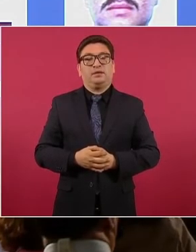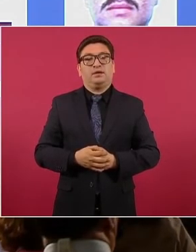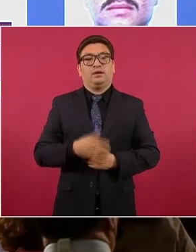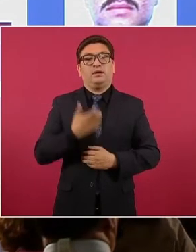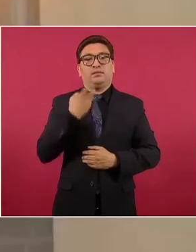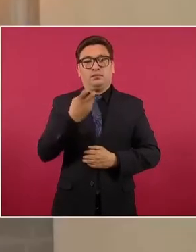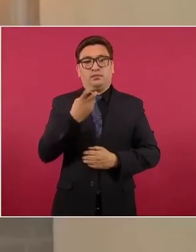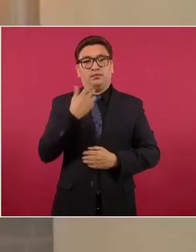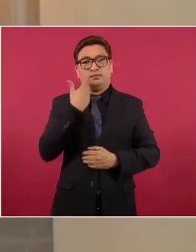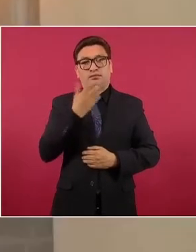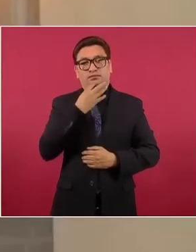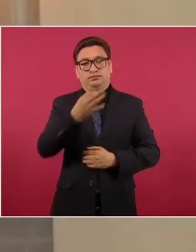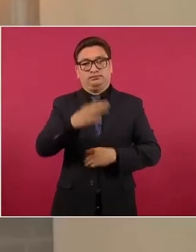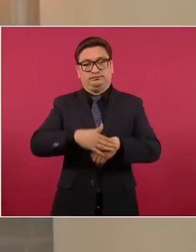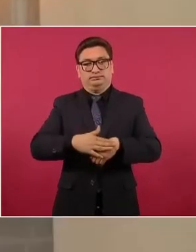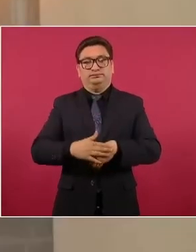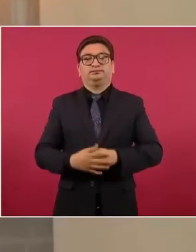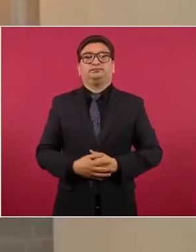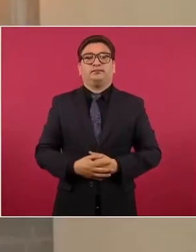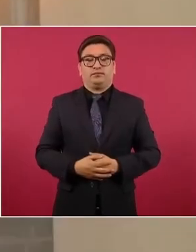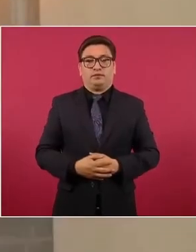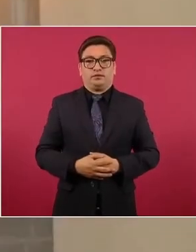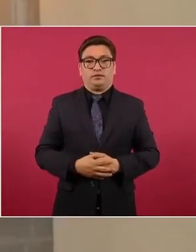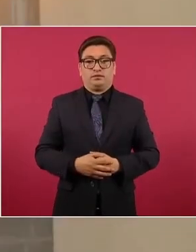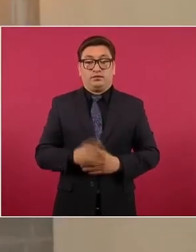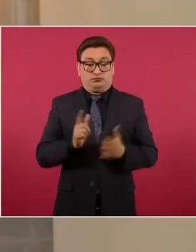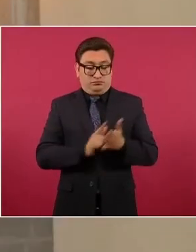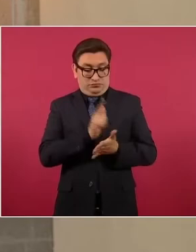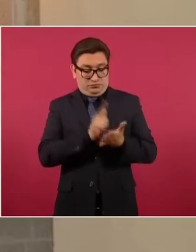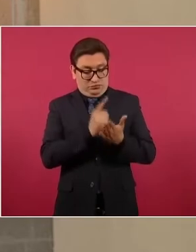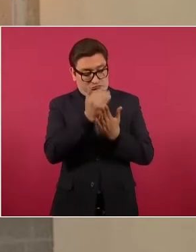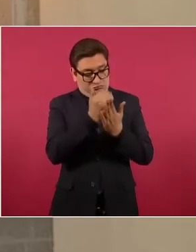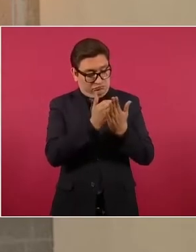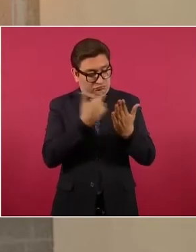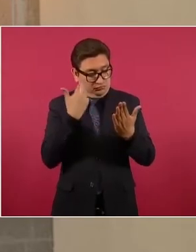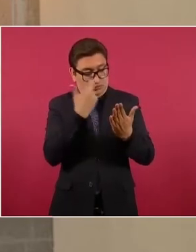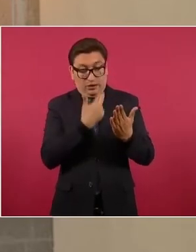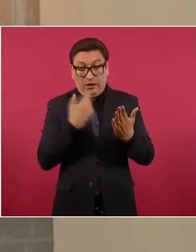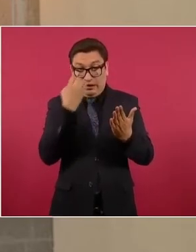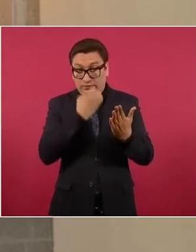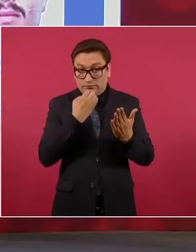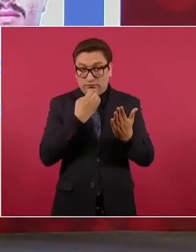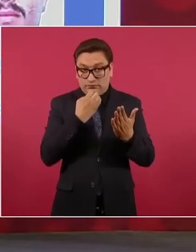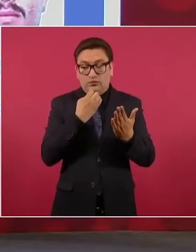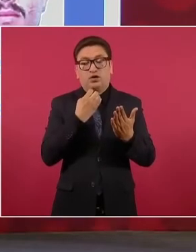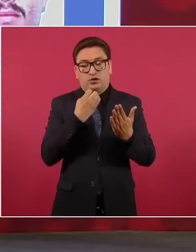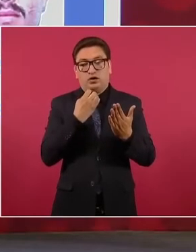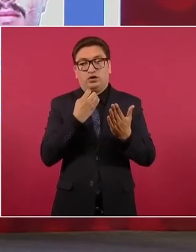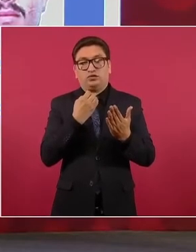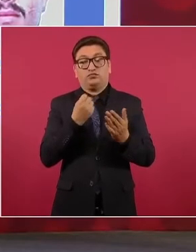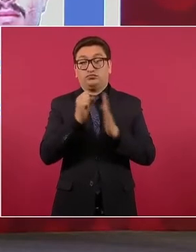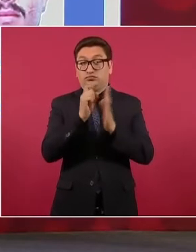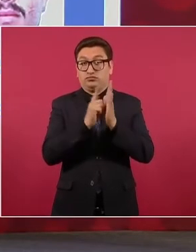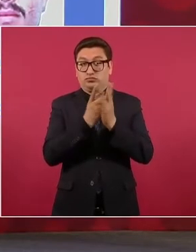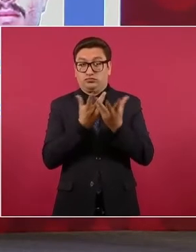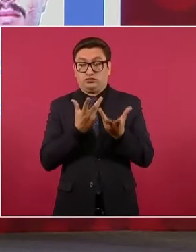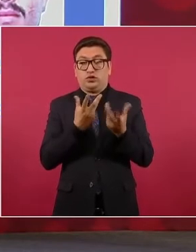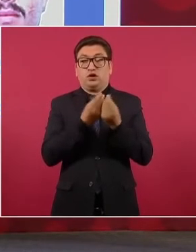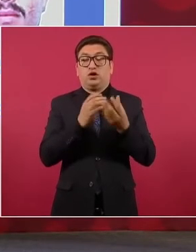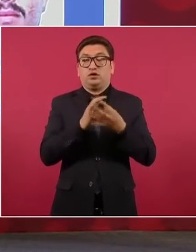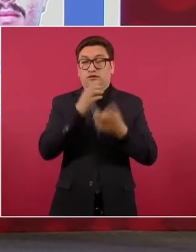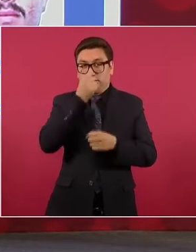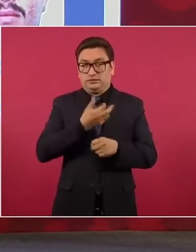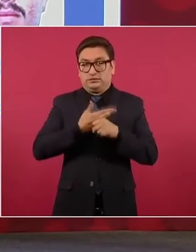señalar que con base en la legislación y al haber una solicitud de colaboración, la Secretaría de